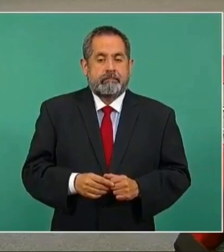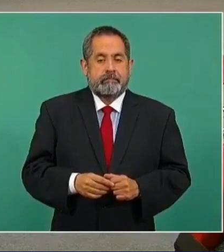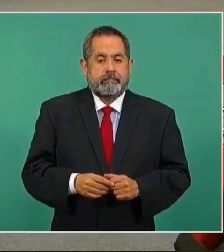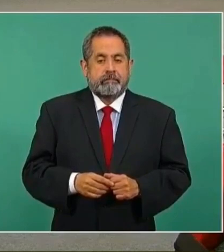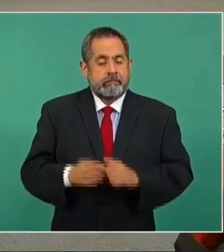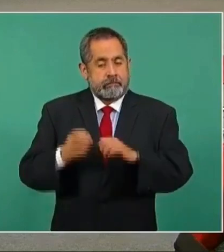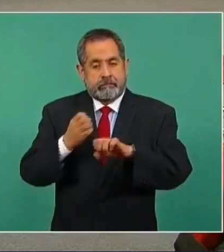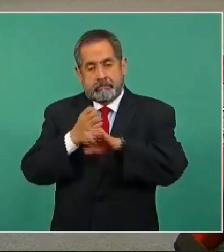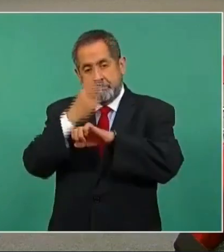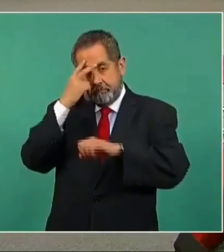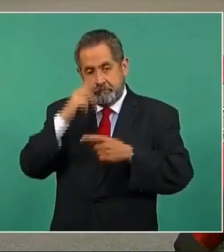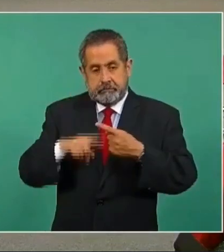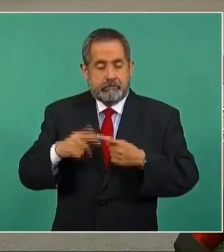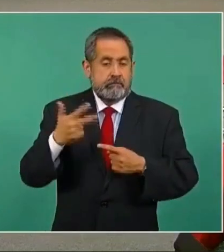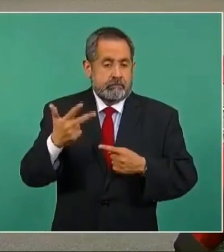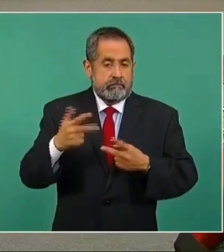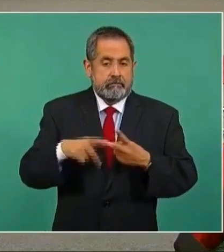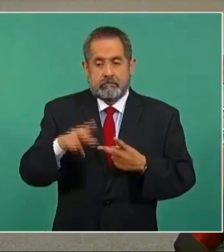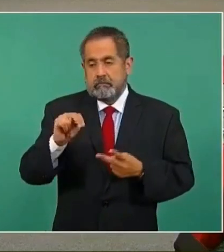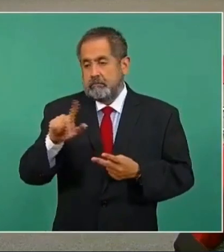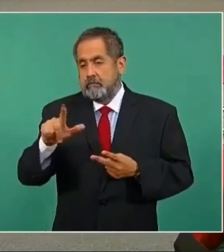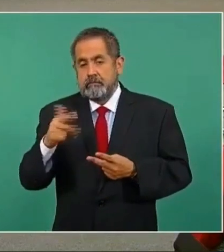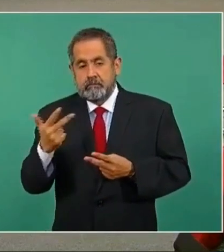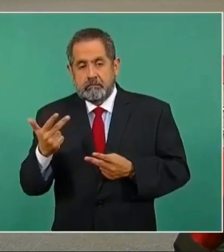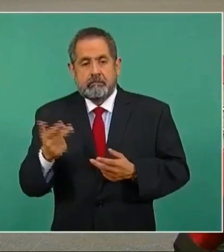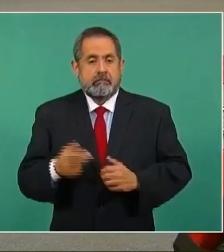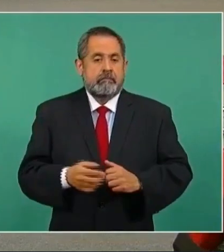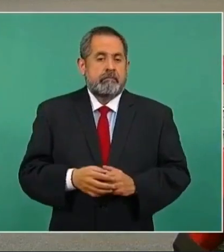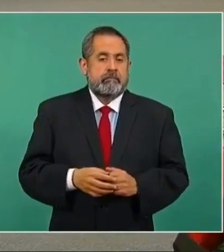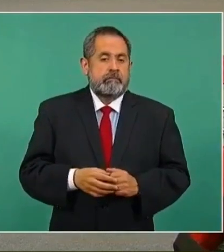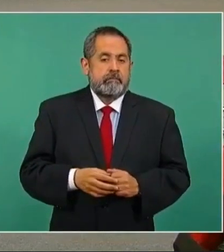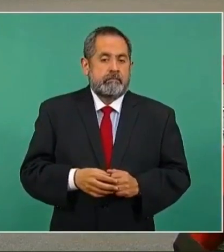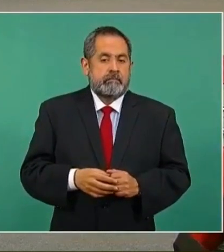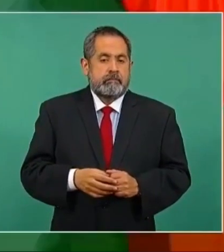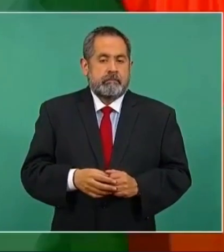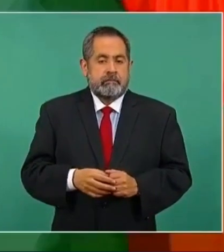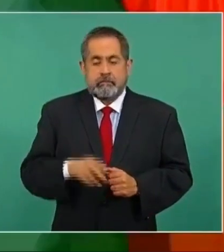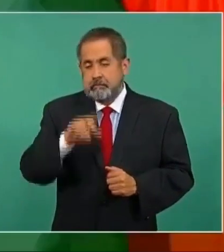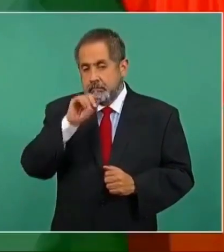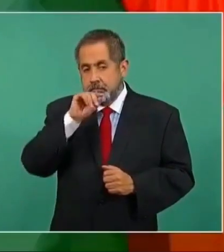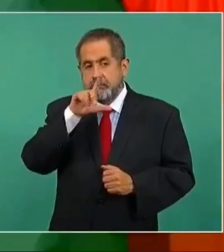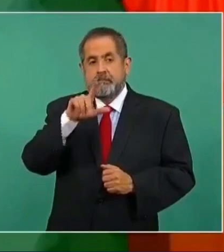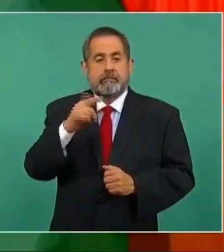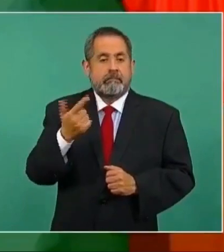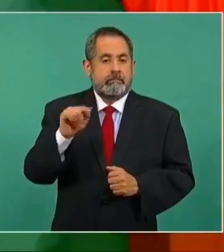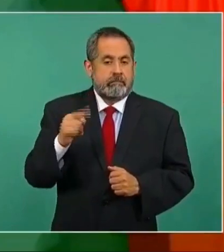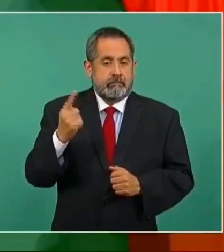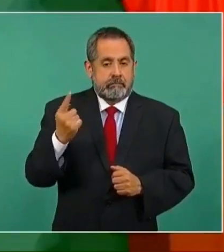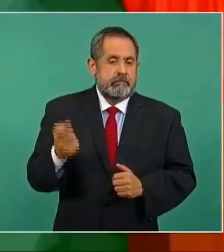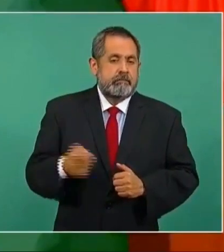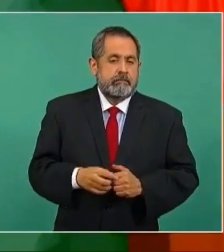el Estado de México 8, Nuevo León 8, Jalisco 7.1,